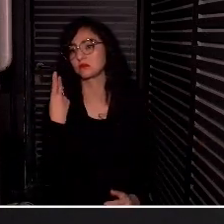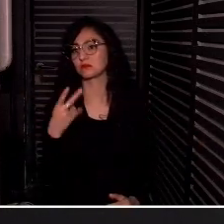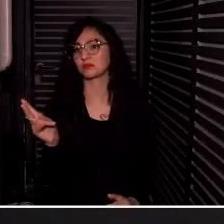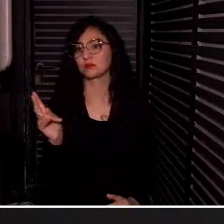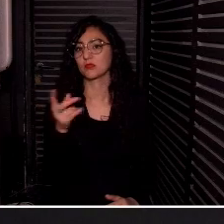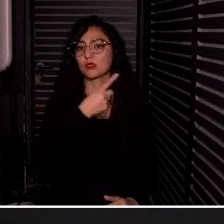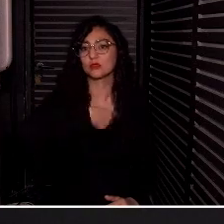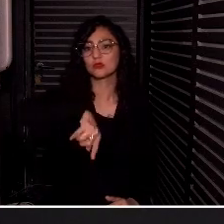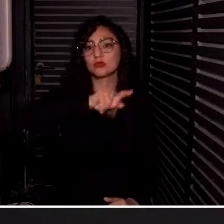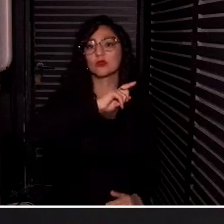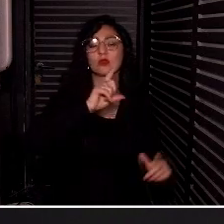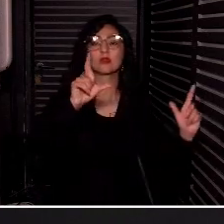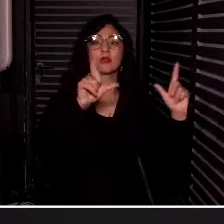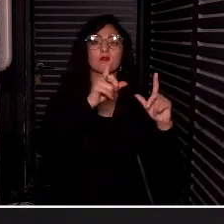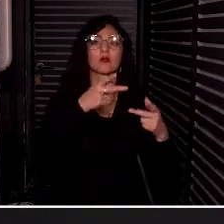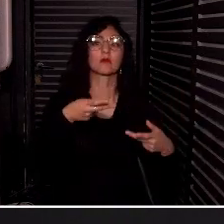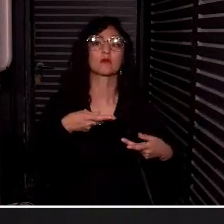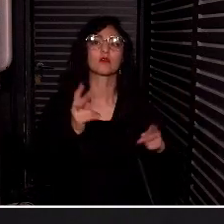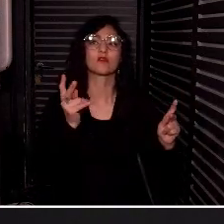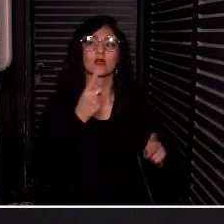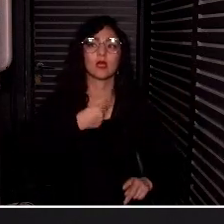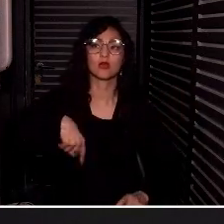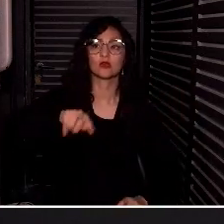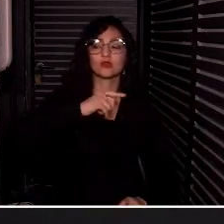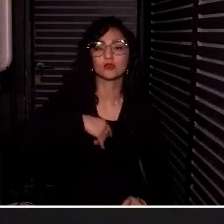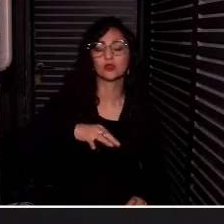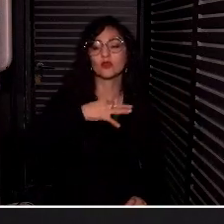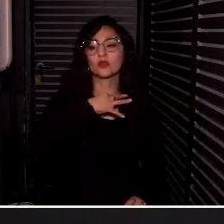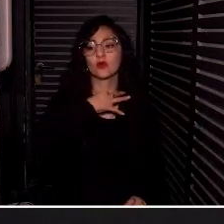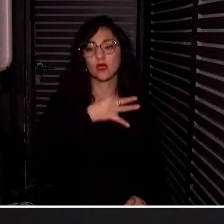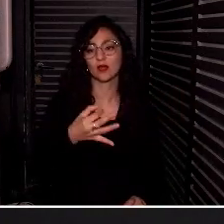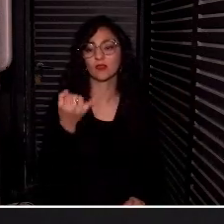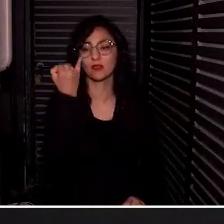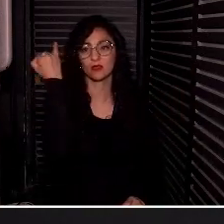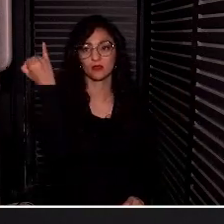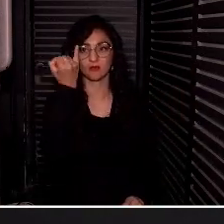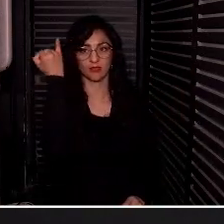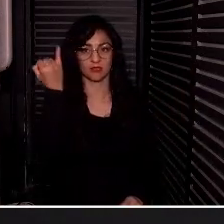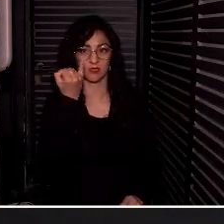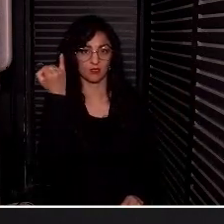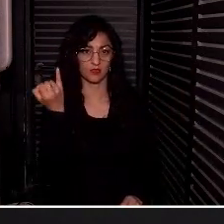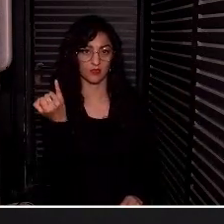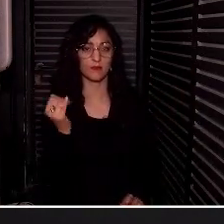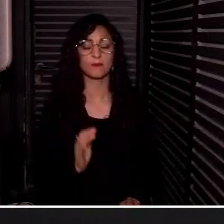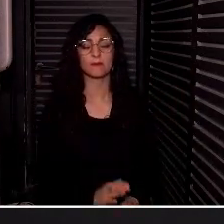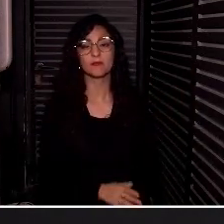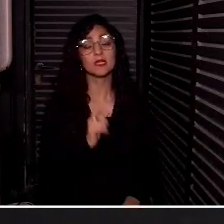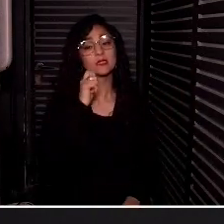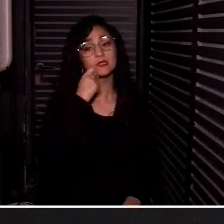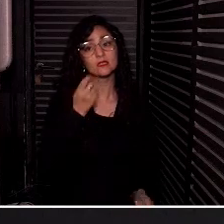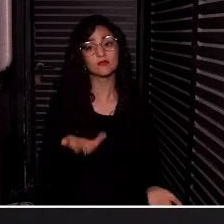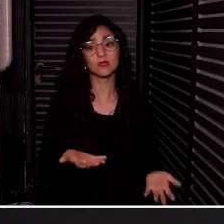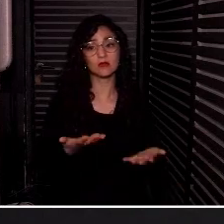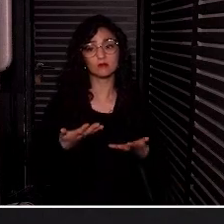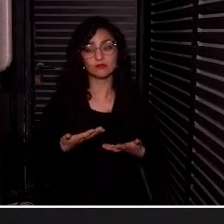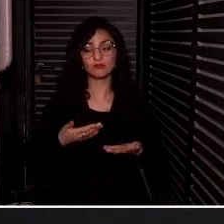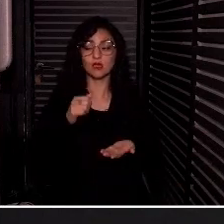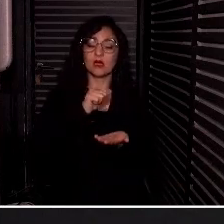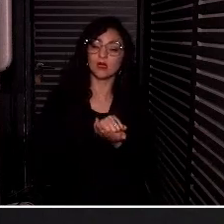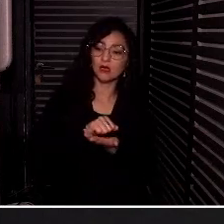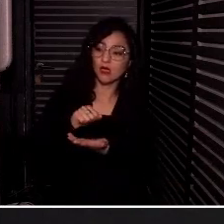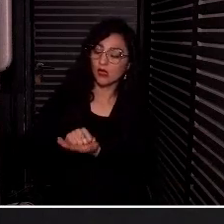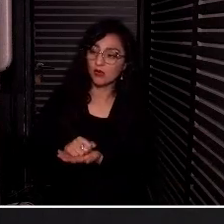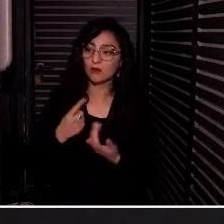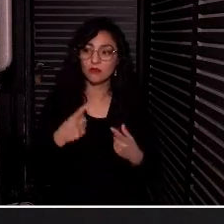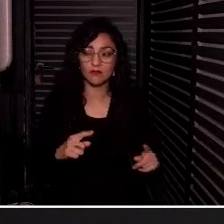televisión pública nosotros tenemos ciertas garantías de Independencia que que significa recibir reclamos y coscacho